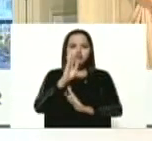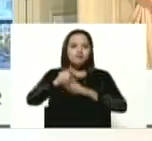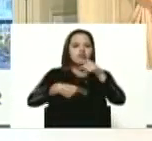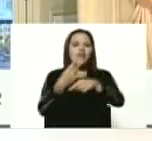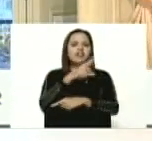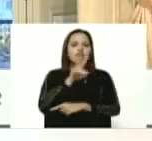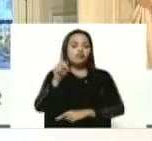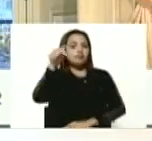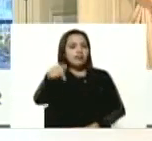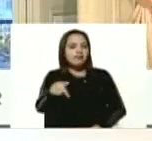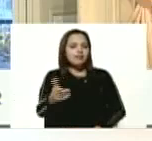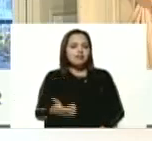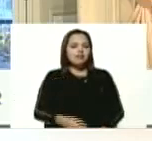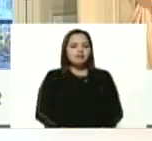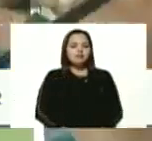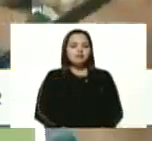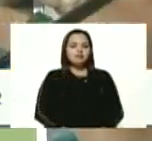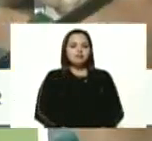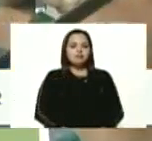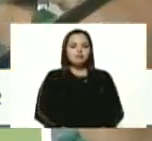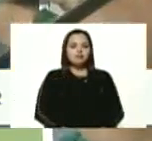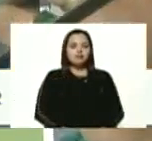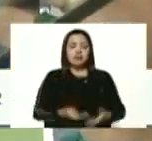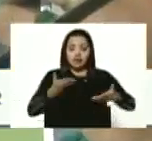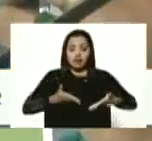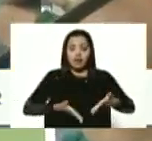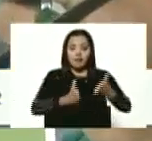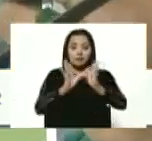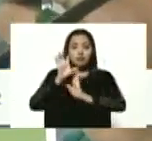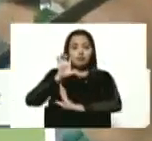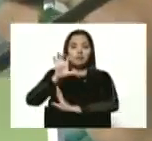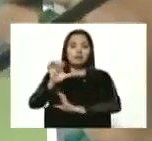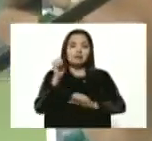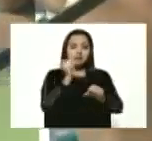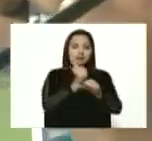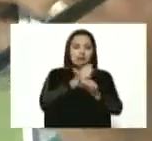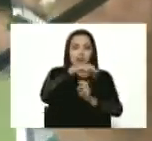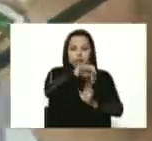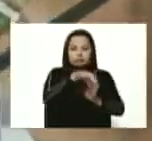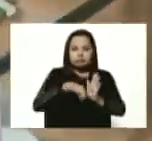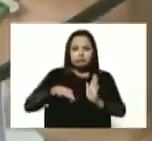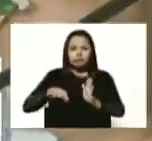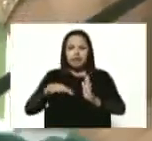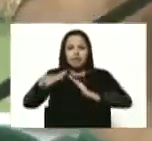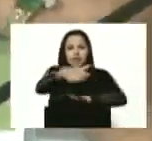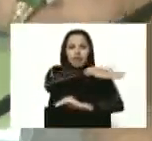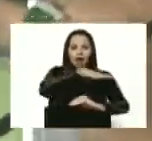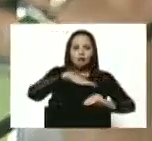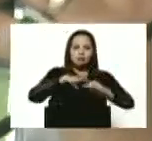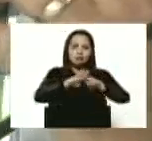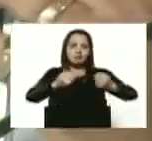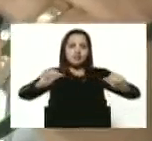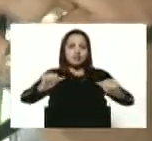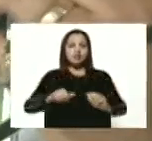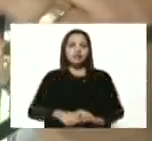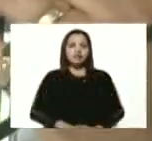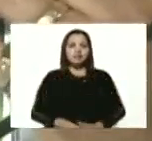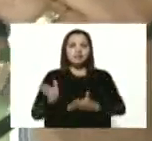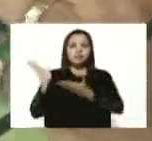es este. El camino de la patria productiva del campo, de la tierra, aquí está, aquí está.